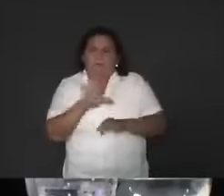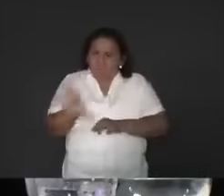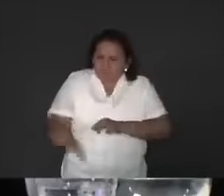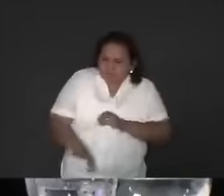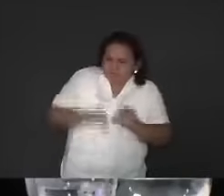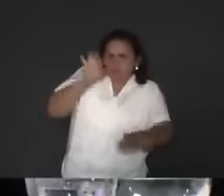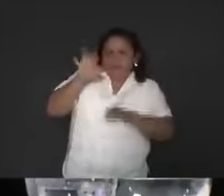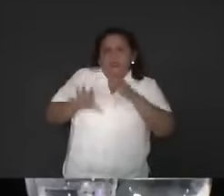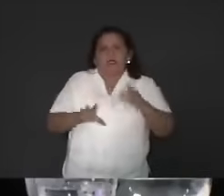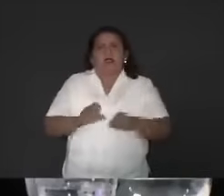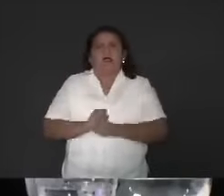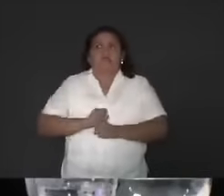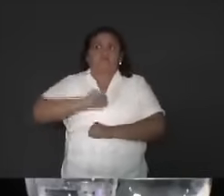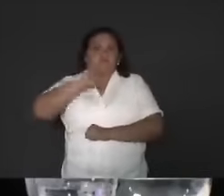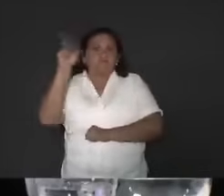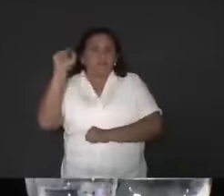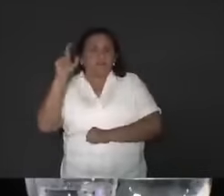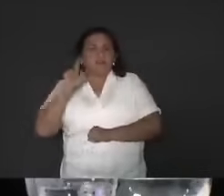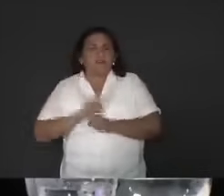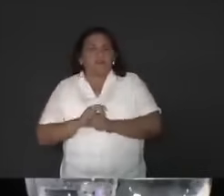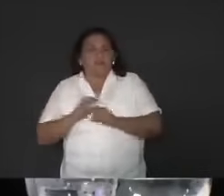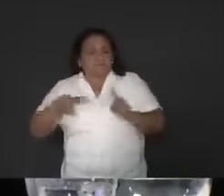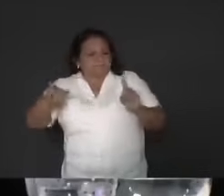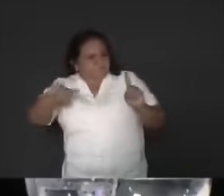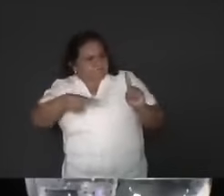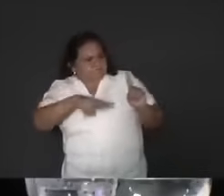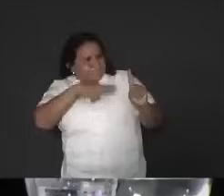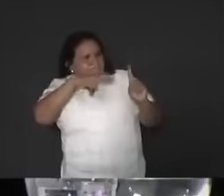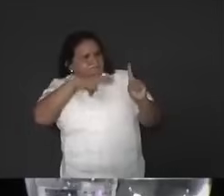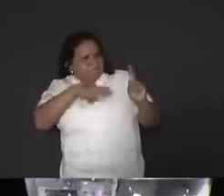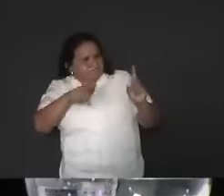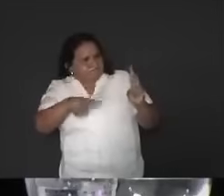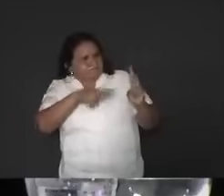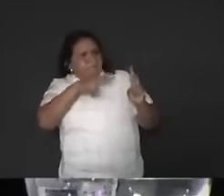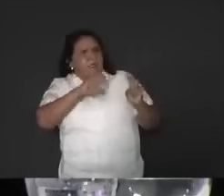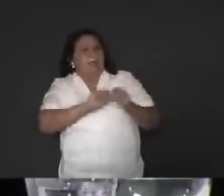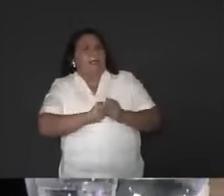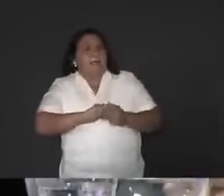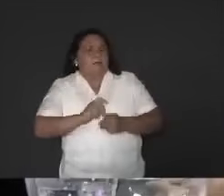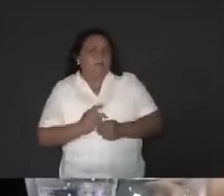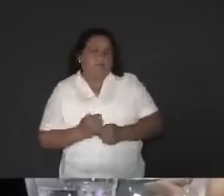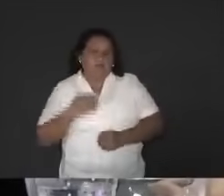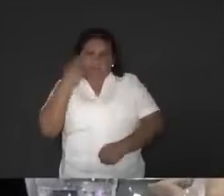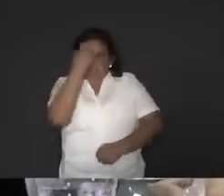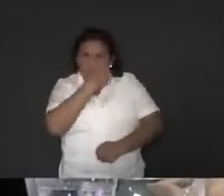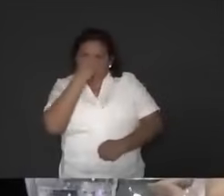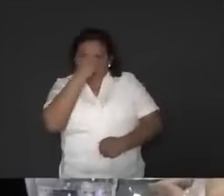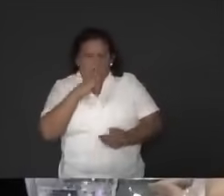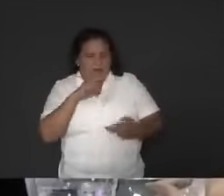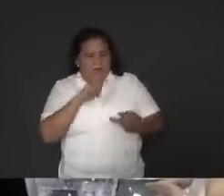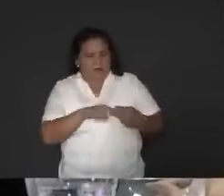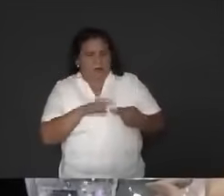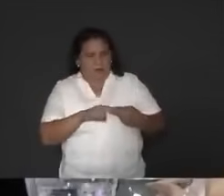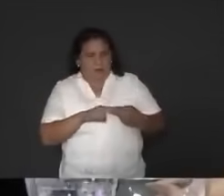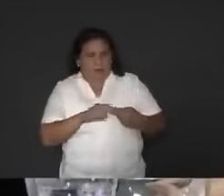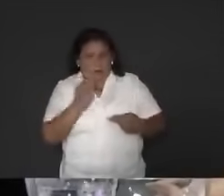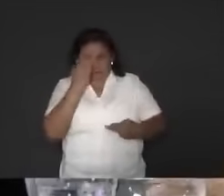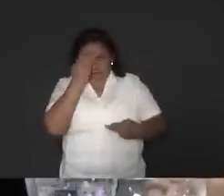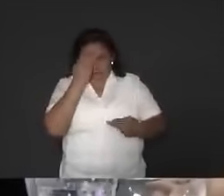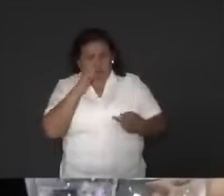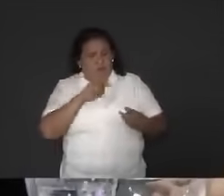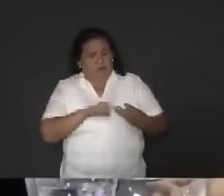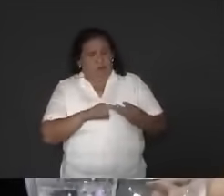autoridades tengamos que hacerles un examen psicométrico, test psicológicos, para